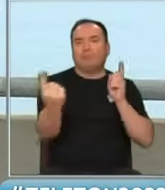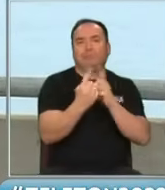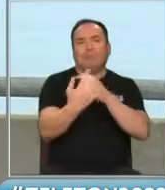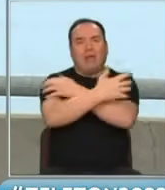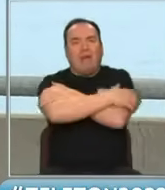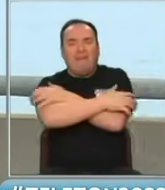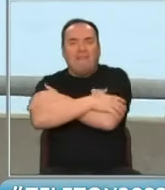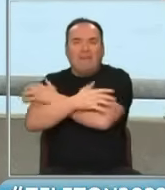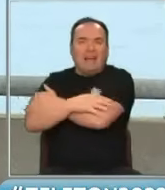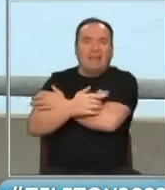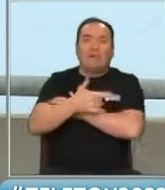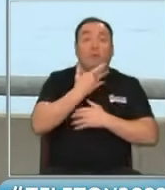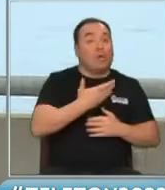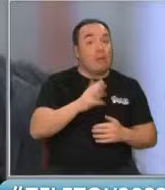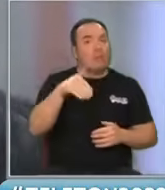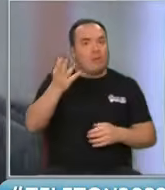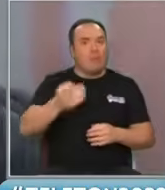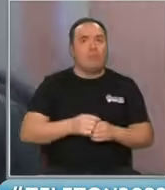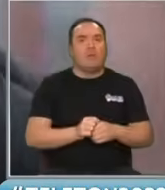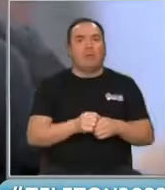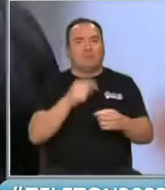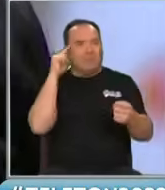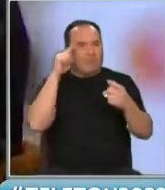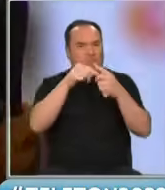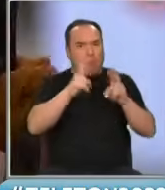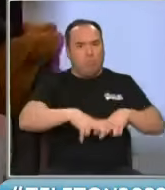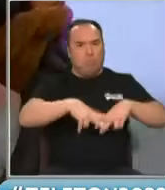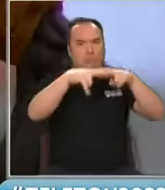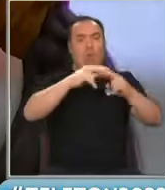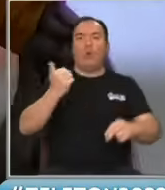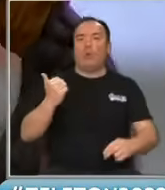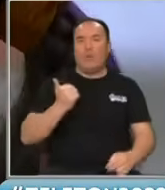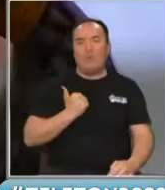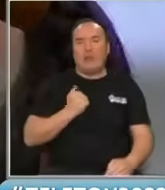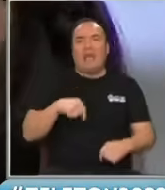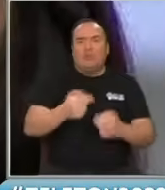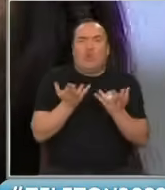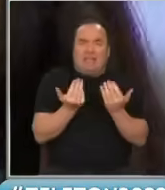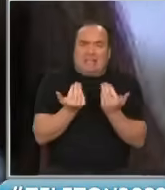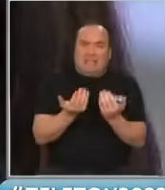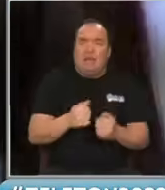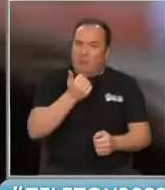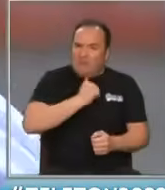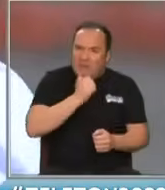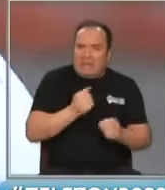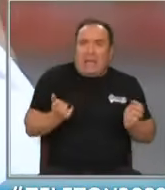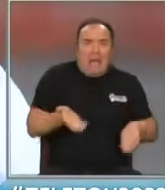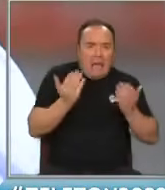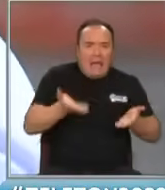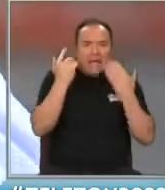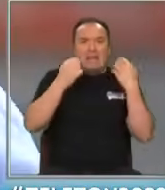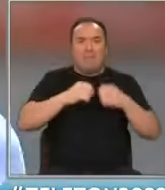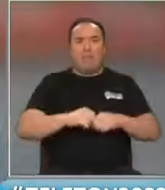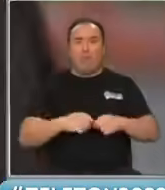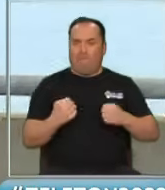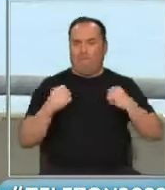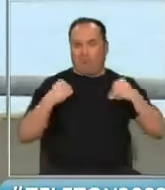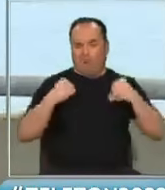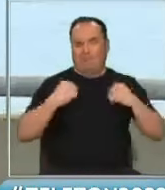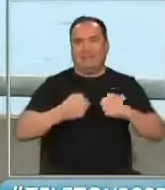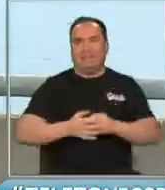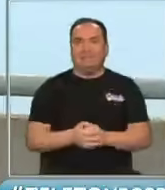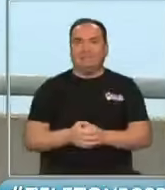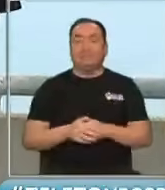porque hemos cumplido la meta. Eso es lo que necesitamos. Ánimo, energía. Así